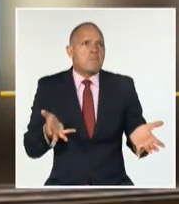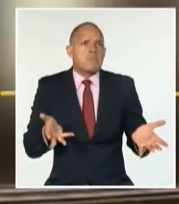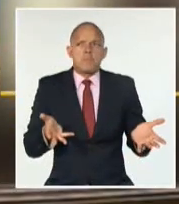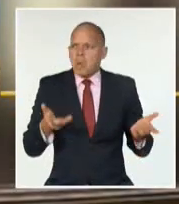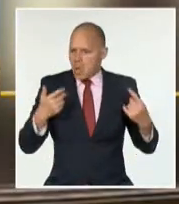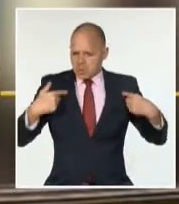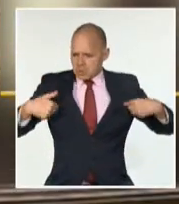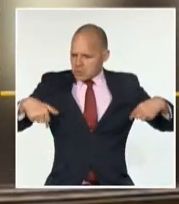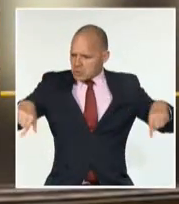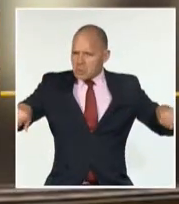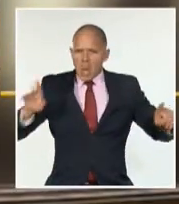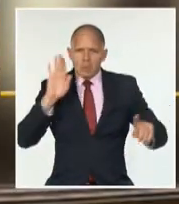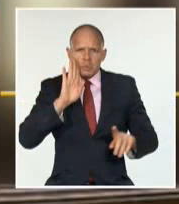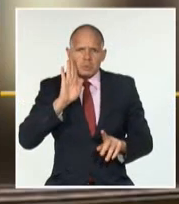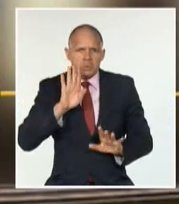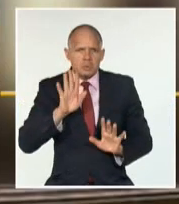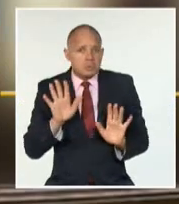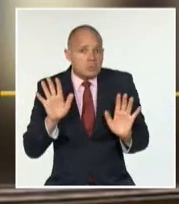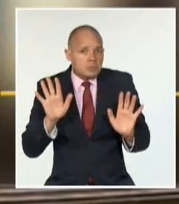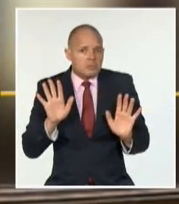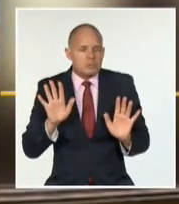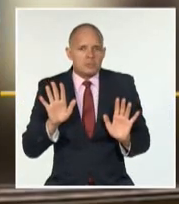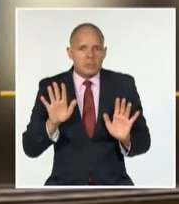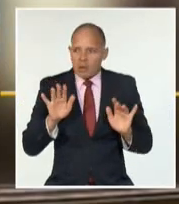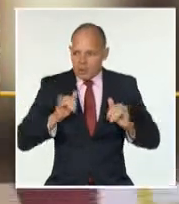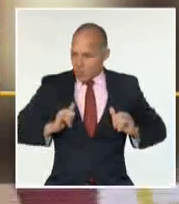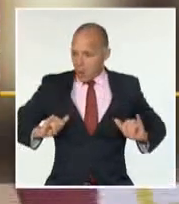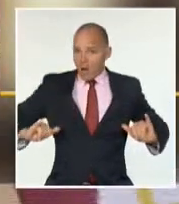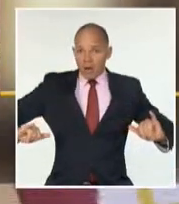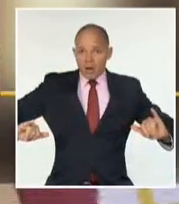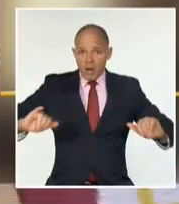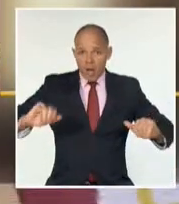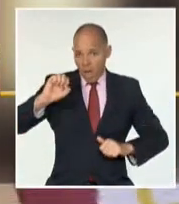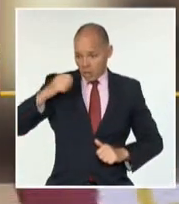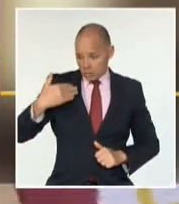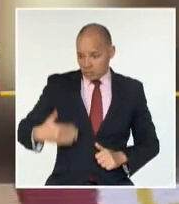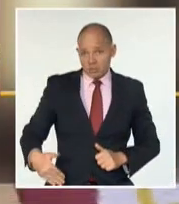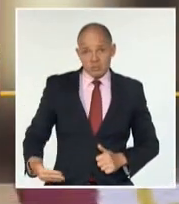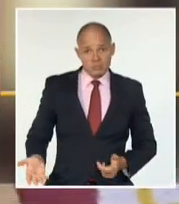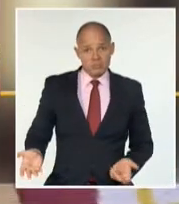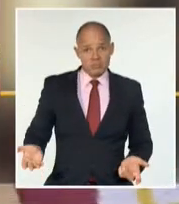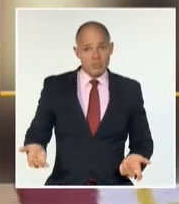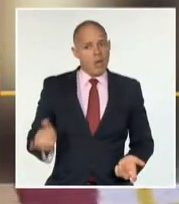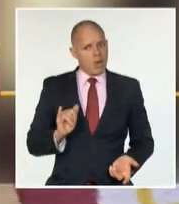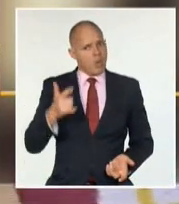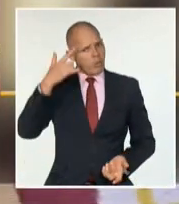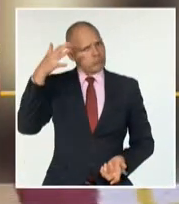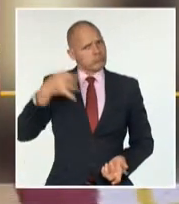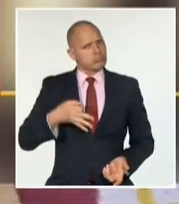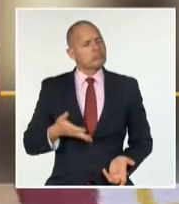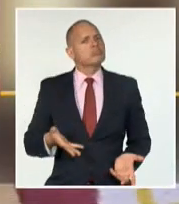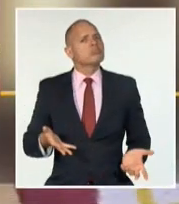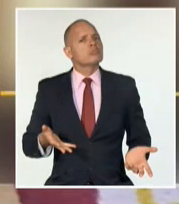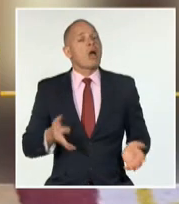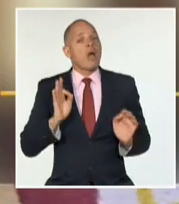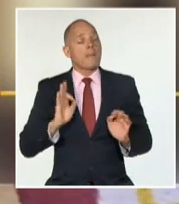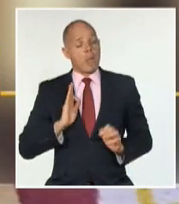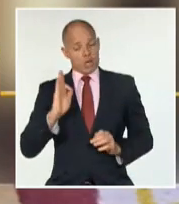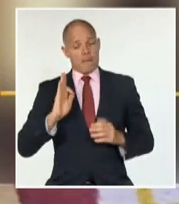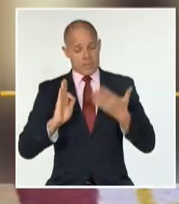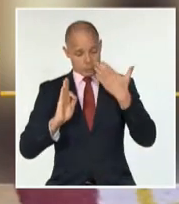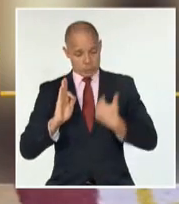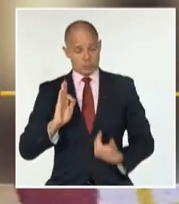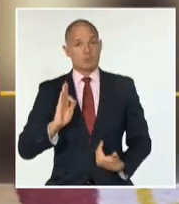tenemos principios, pero los demás también tenemos principios, tenemos fundamentos. Y como nos respetamos a nosotros